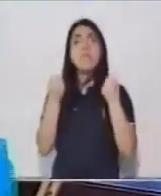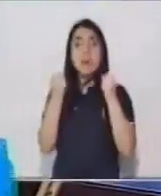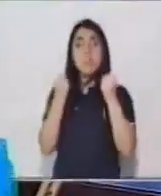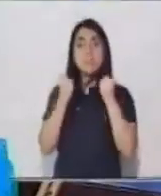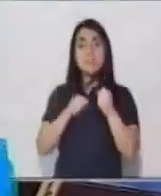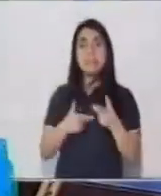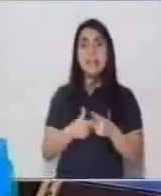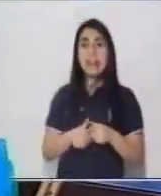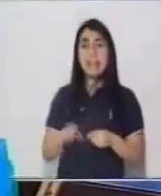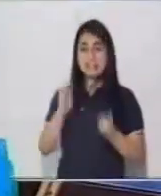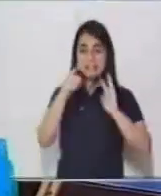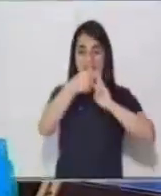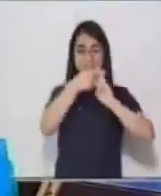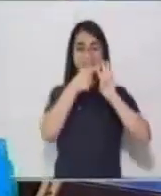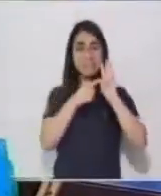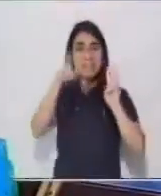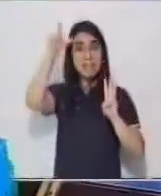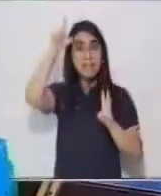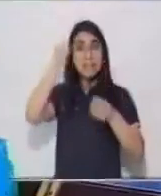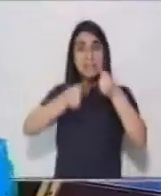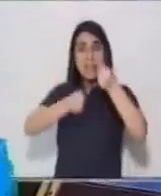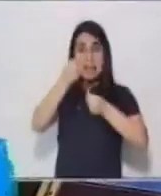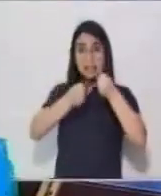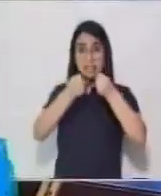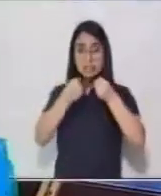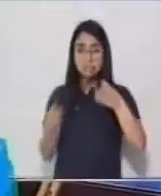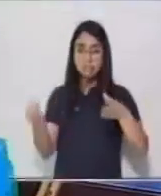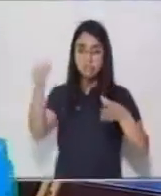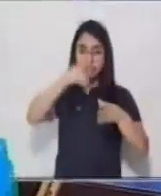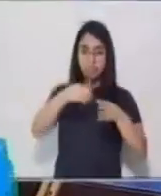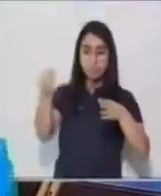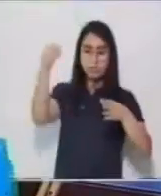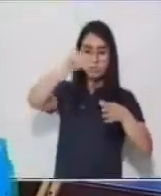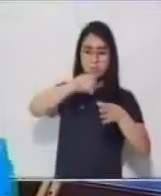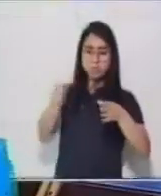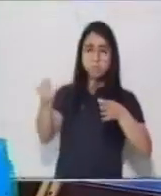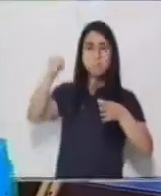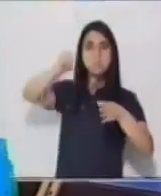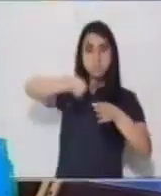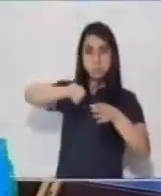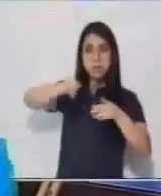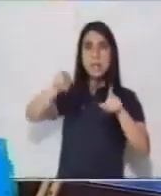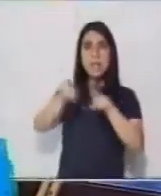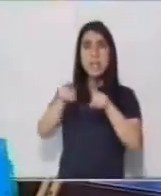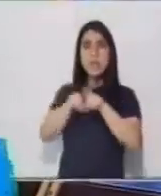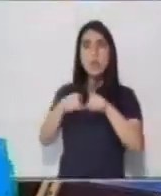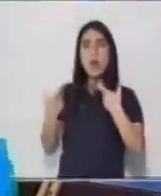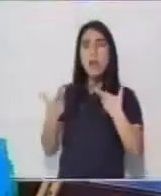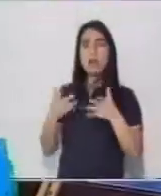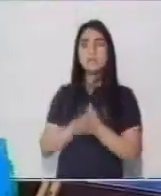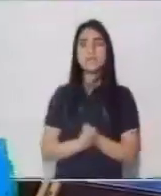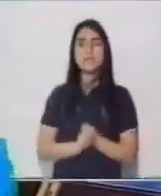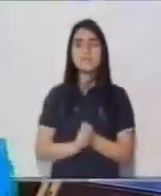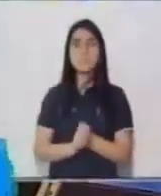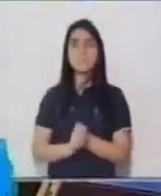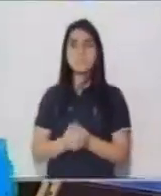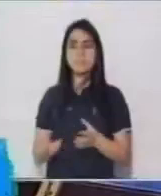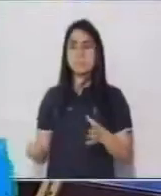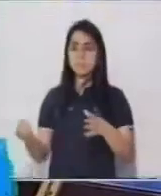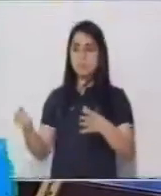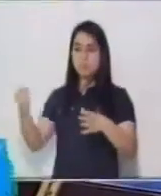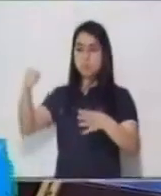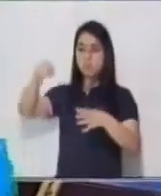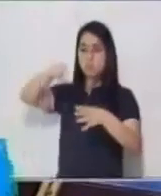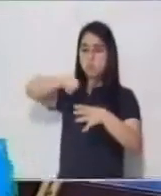leches para que no nos haga mal en nuestro organismo. Cuando salga el pastel del horno, lo vamos a pinchar con